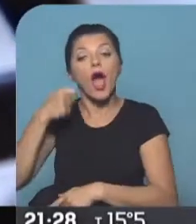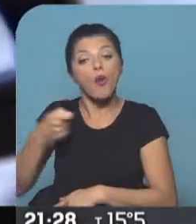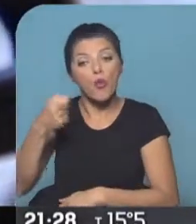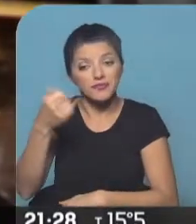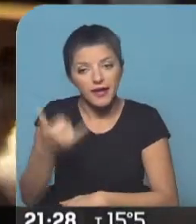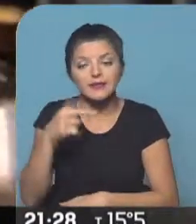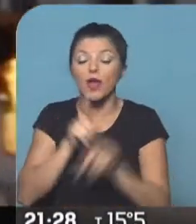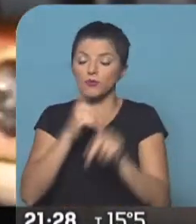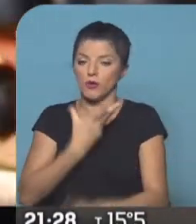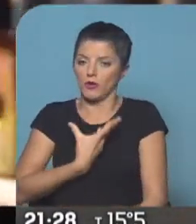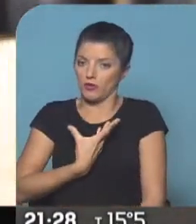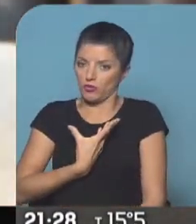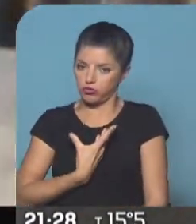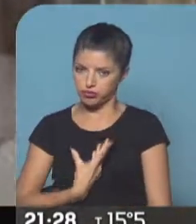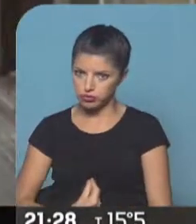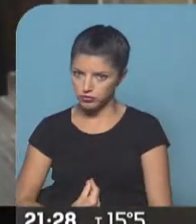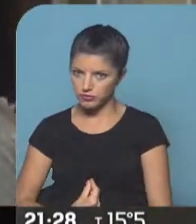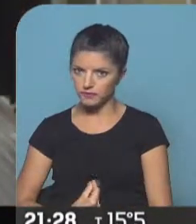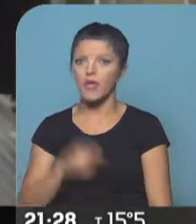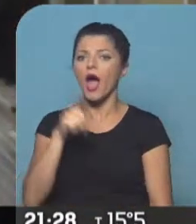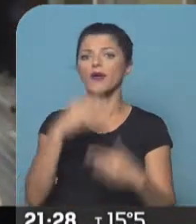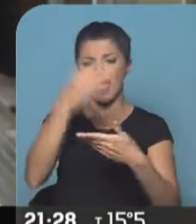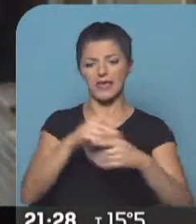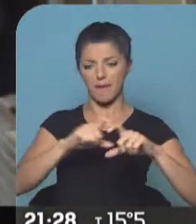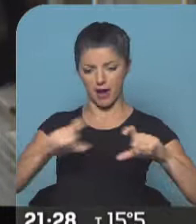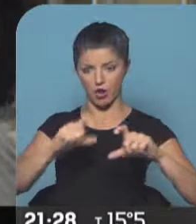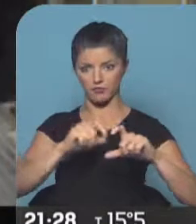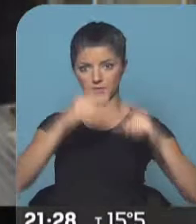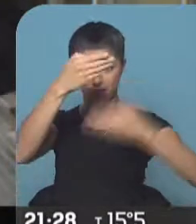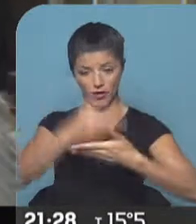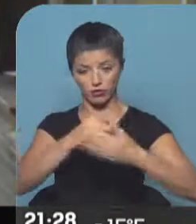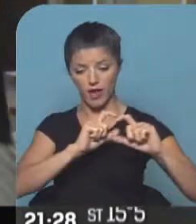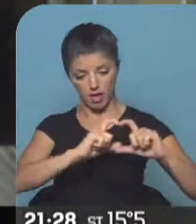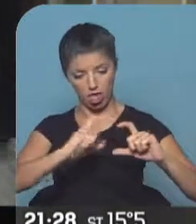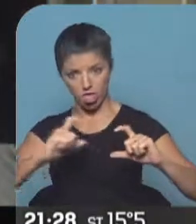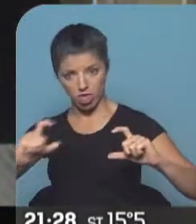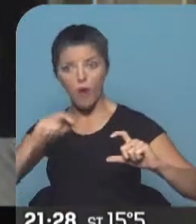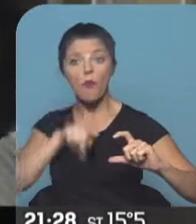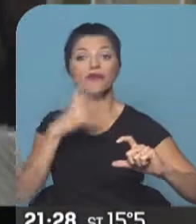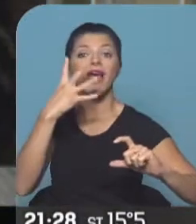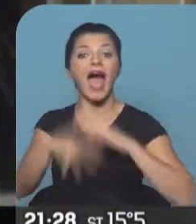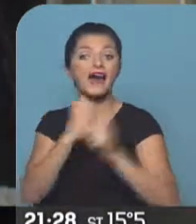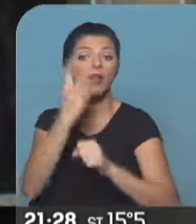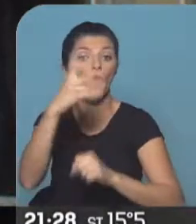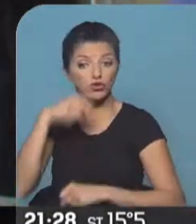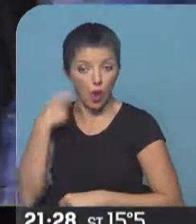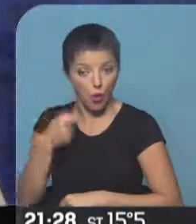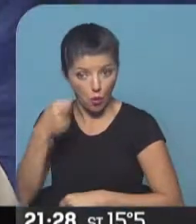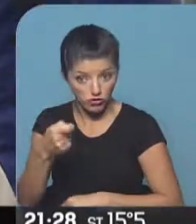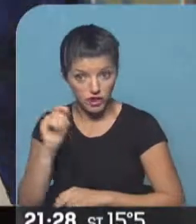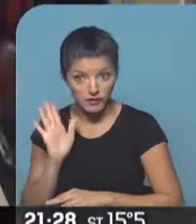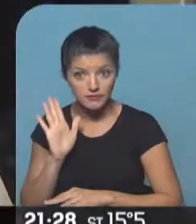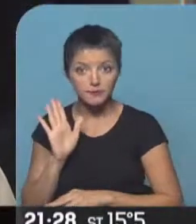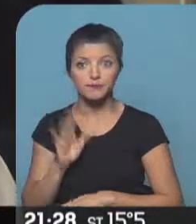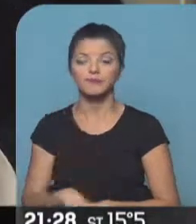alivio. Va a venir troquelado para poder abonar el periodo ese en 4 cuotas. Ese periodo es el que más